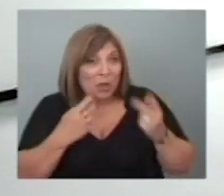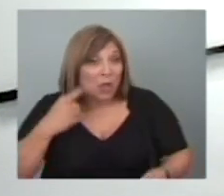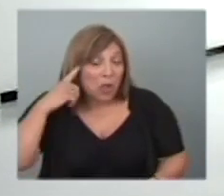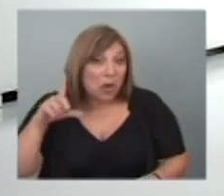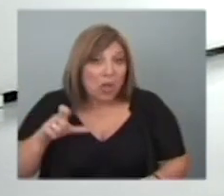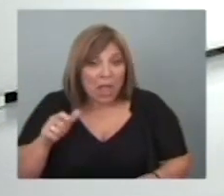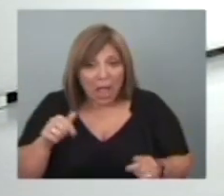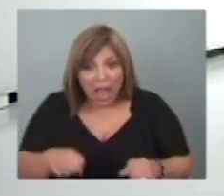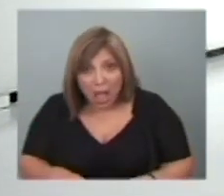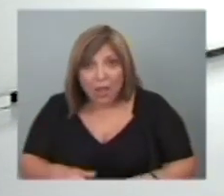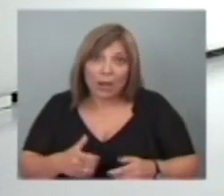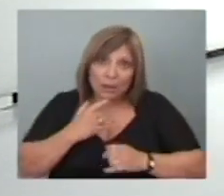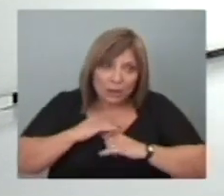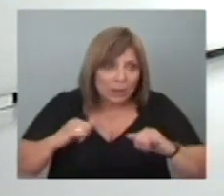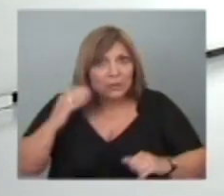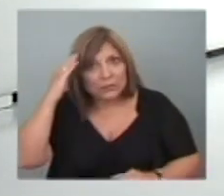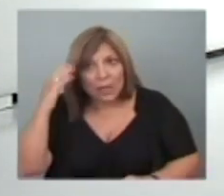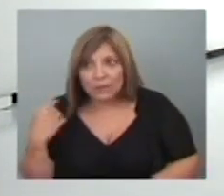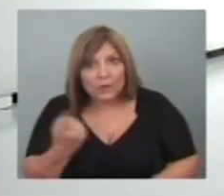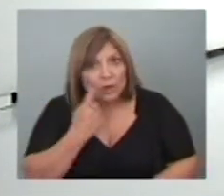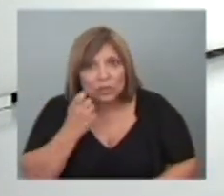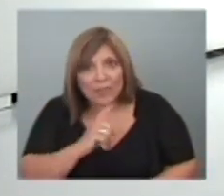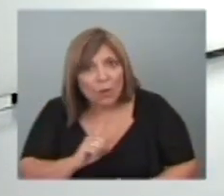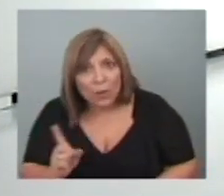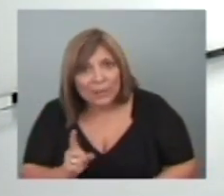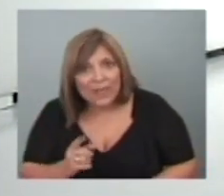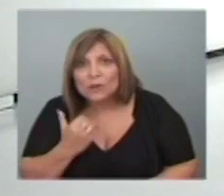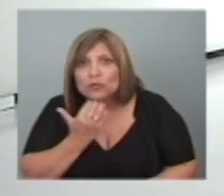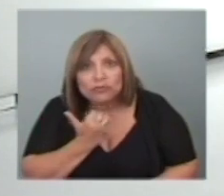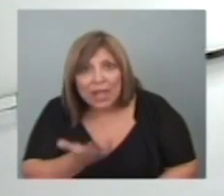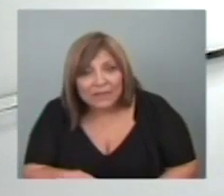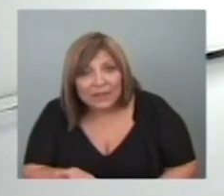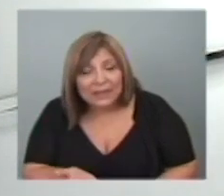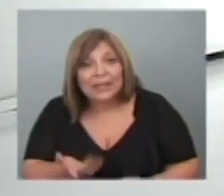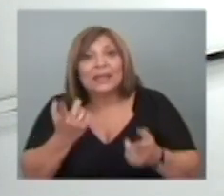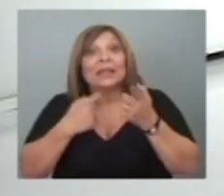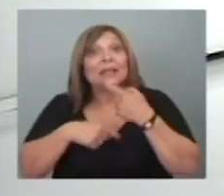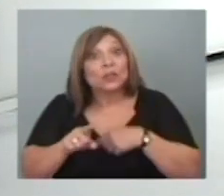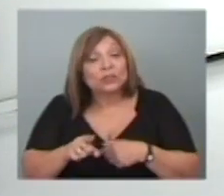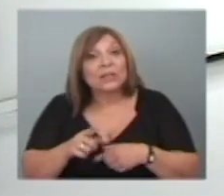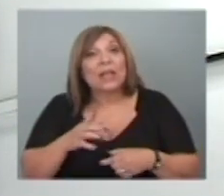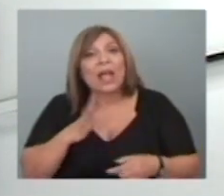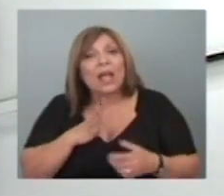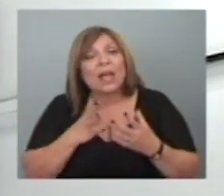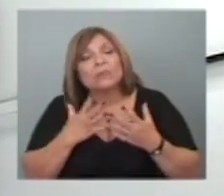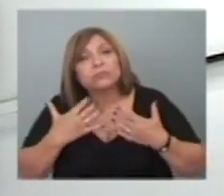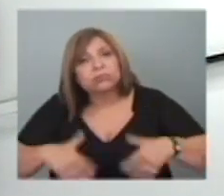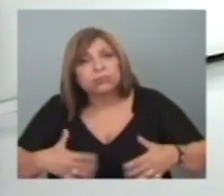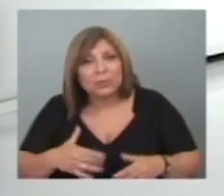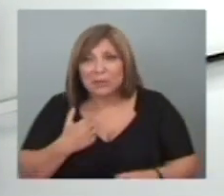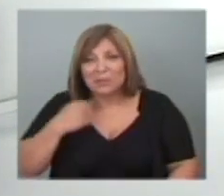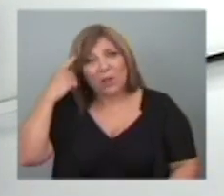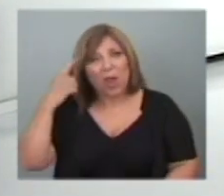lógico, ahora nosotros lo decimos porque sabemos que no se dan cuenta, pero no lo han visto. Entonces, hay muchas cosas que son obvias